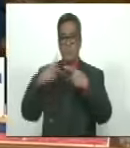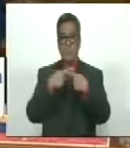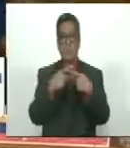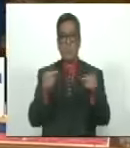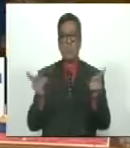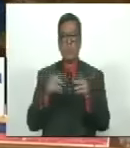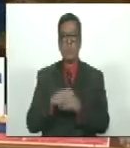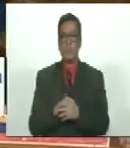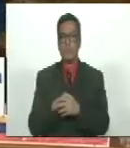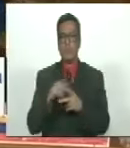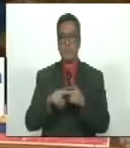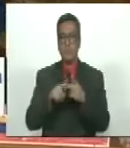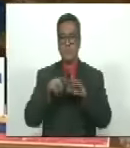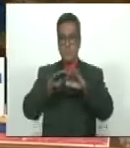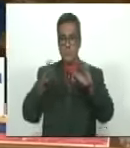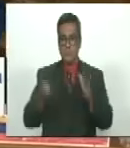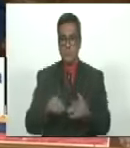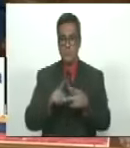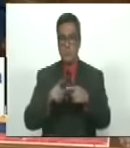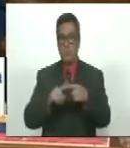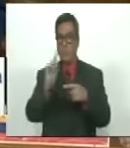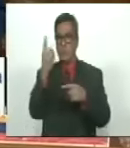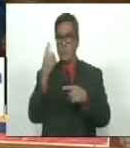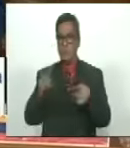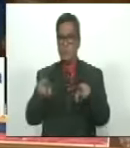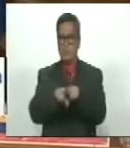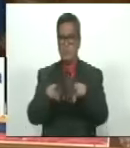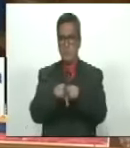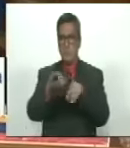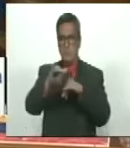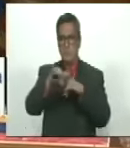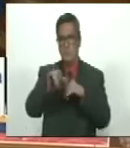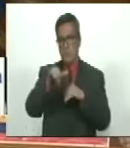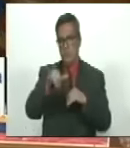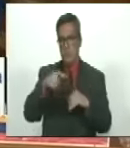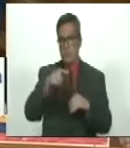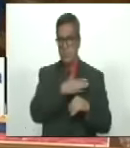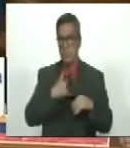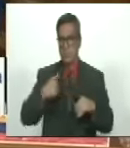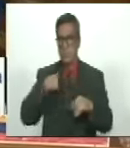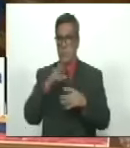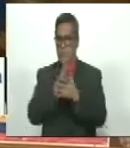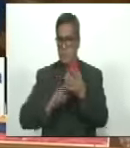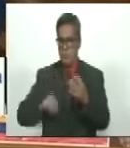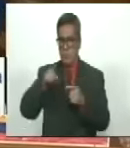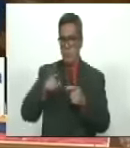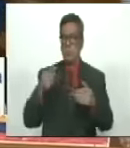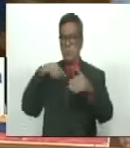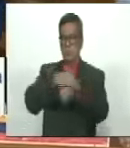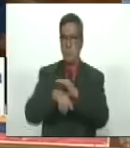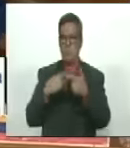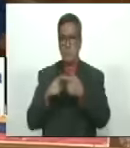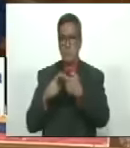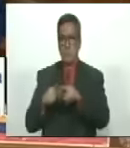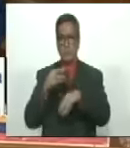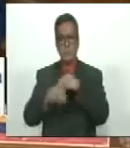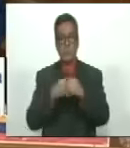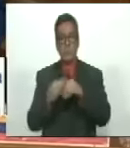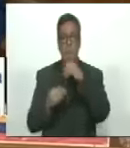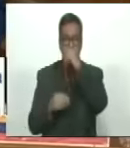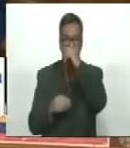Pública, en esa mesa, mesa número uno. Igual, independientemente, si hay quienes escapen de esto, se quieren incorporar a otra mesa, lo pueden